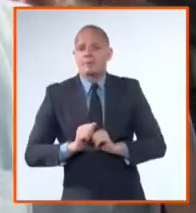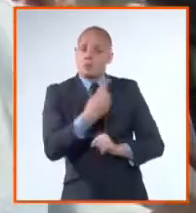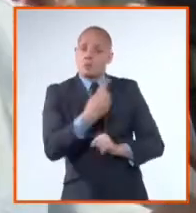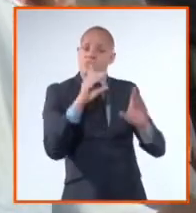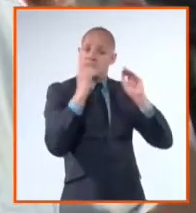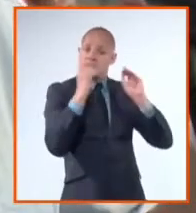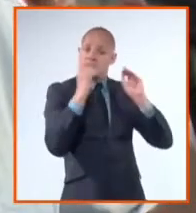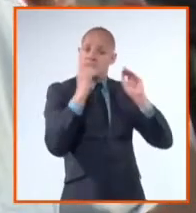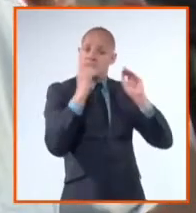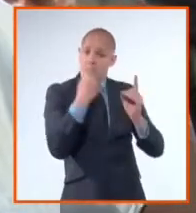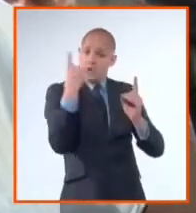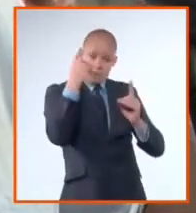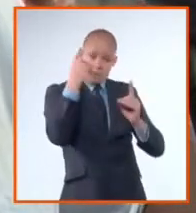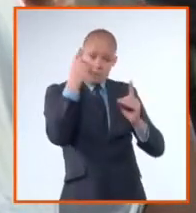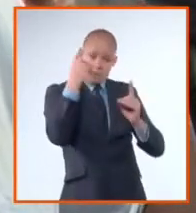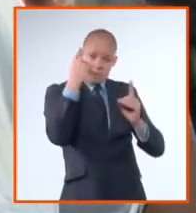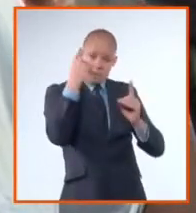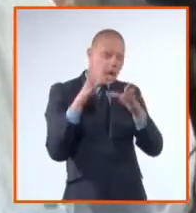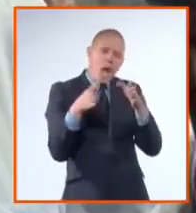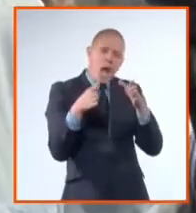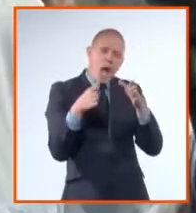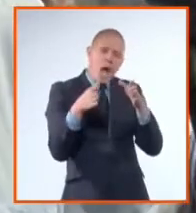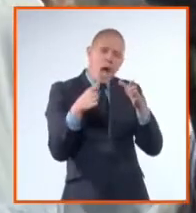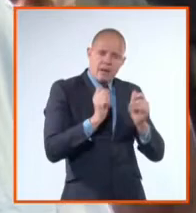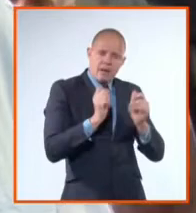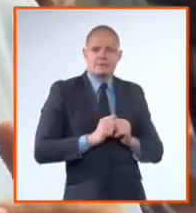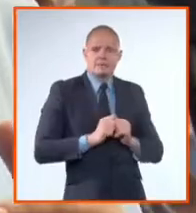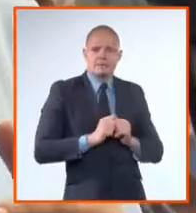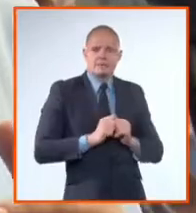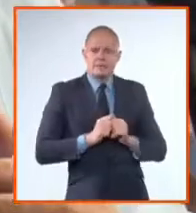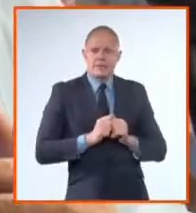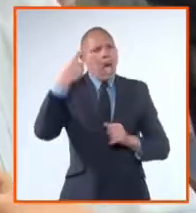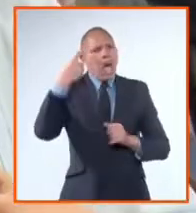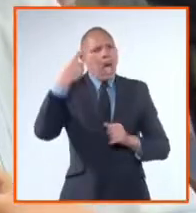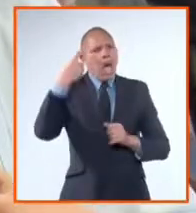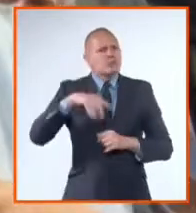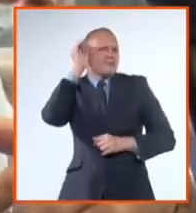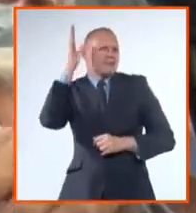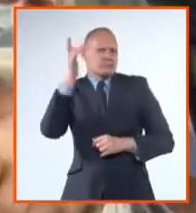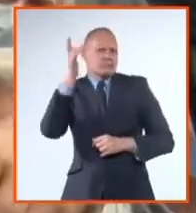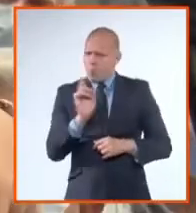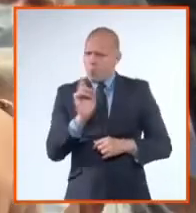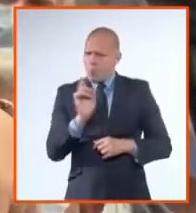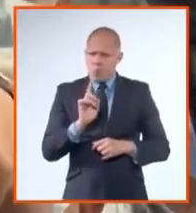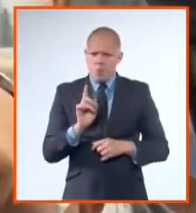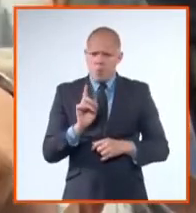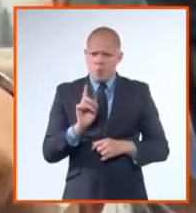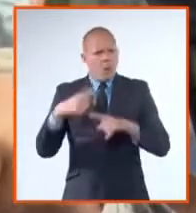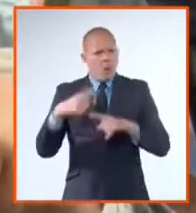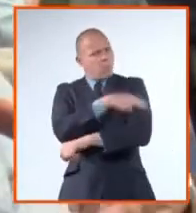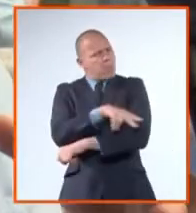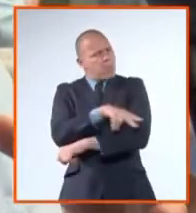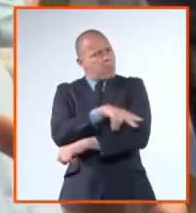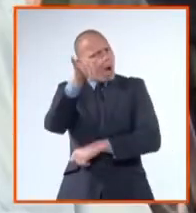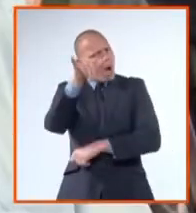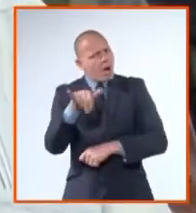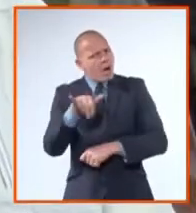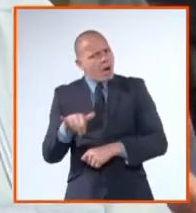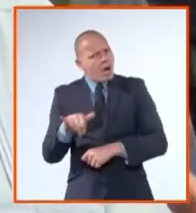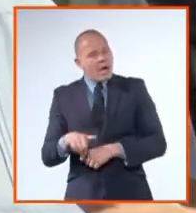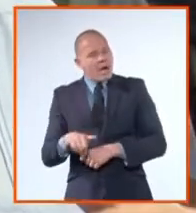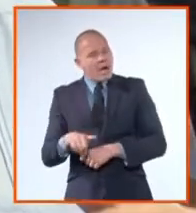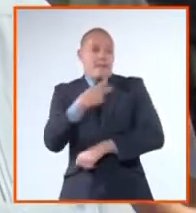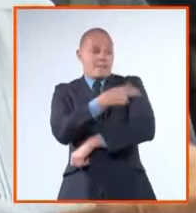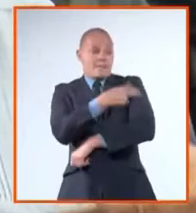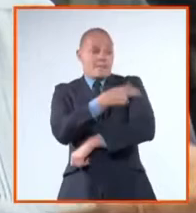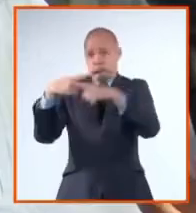y porque es la práctica internacional, o sea, no hay ninguna, por ahí hay academias de ciencia que son ONG,